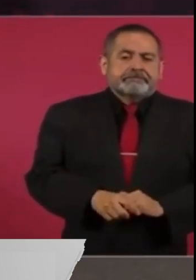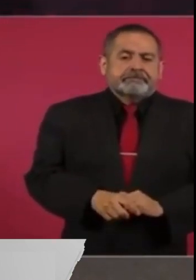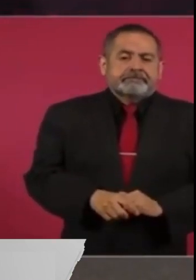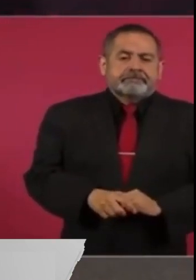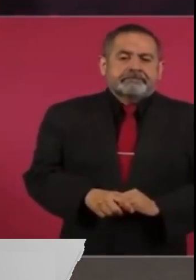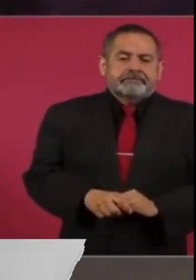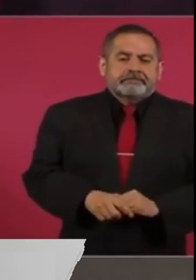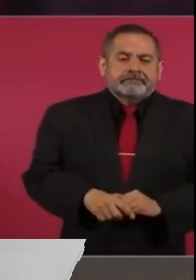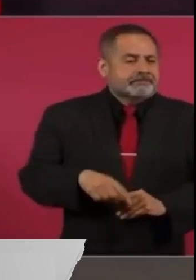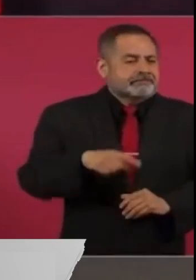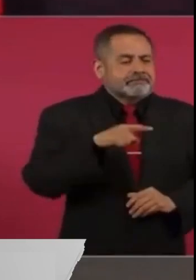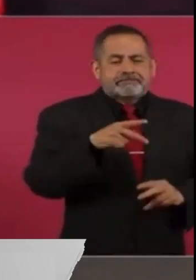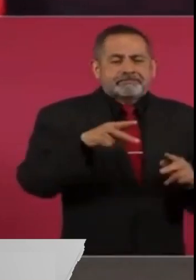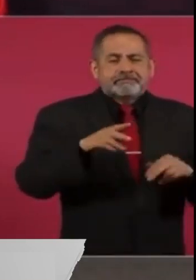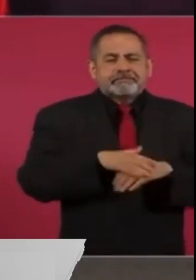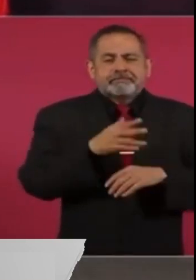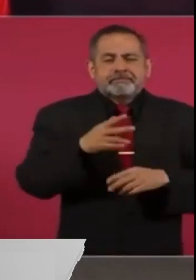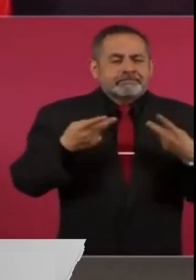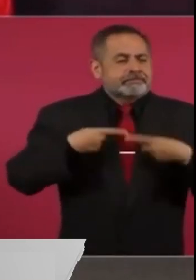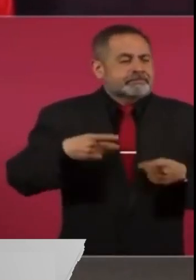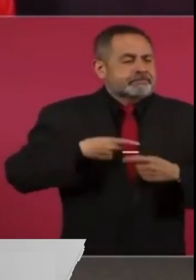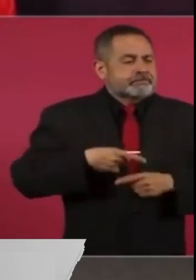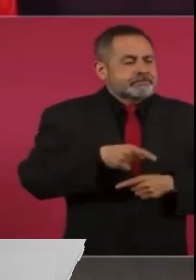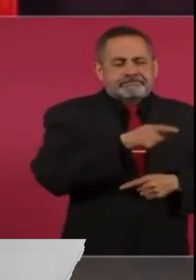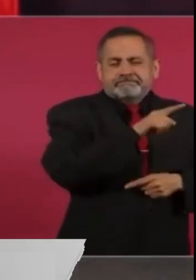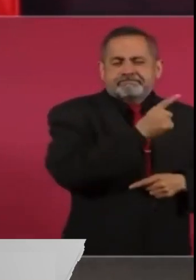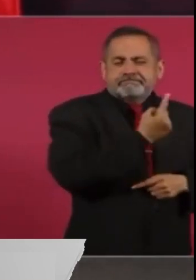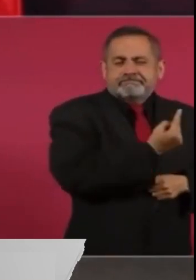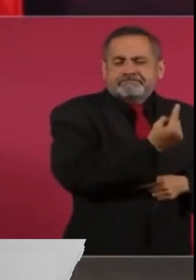porque son agentes,